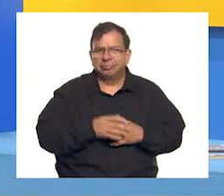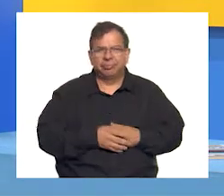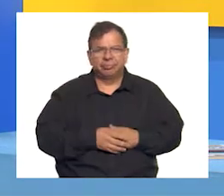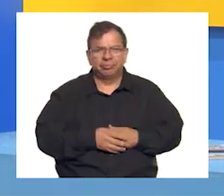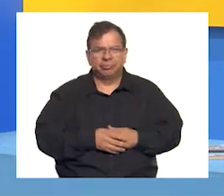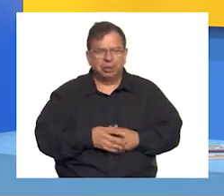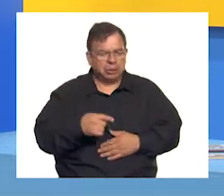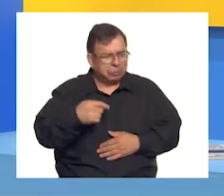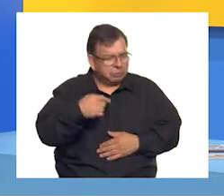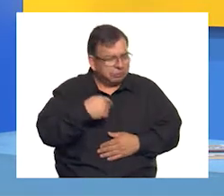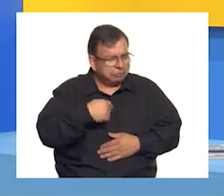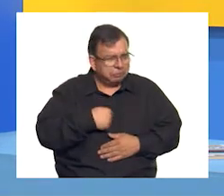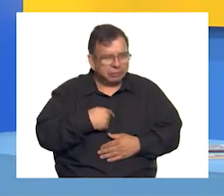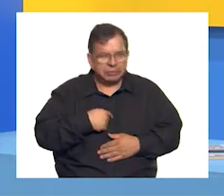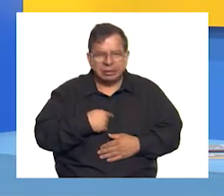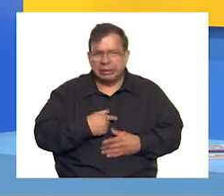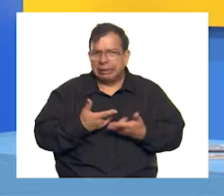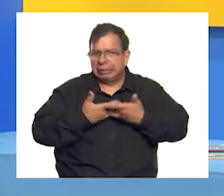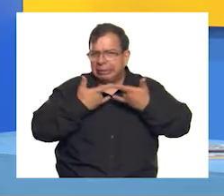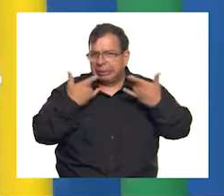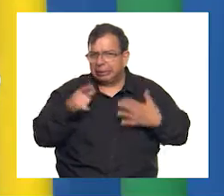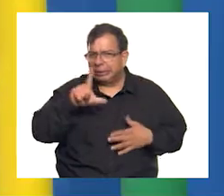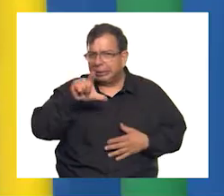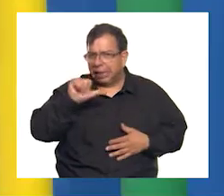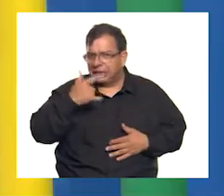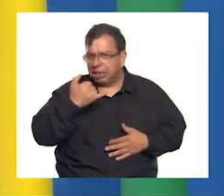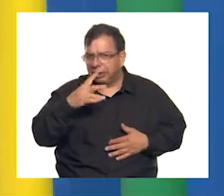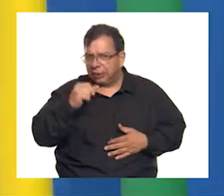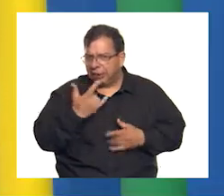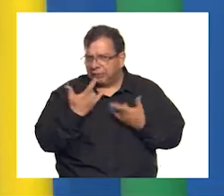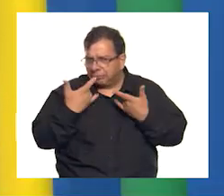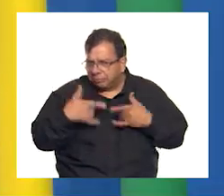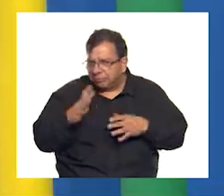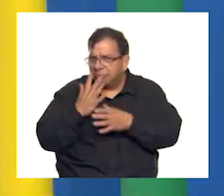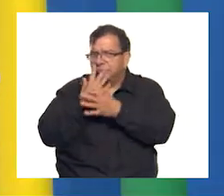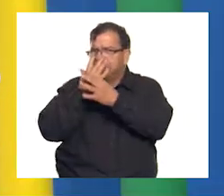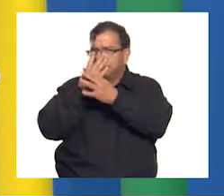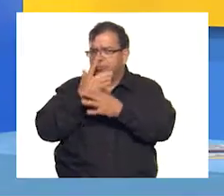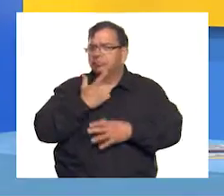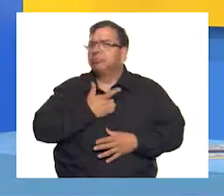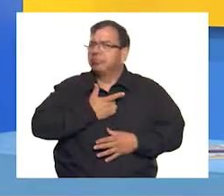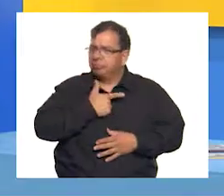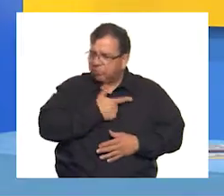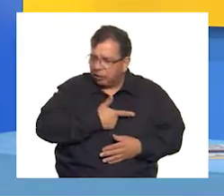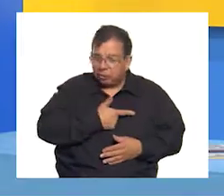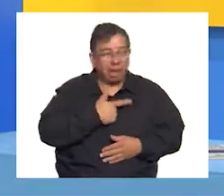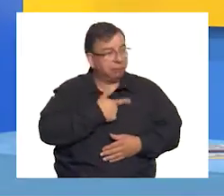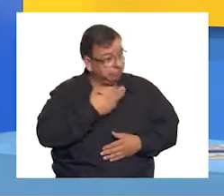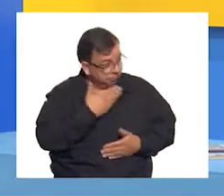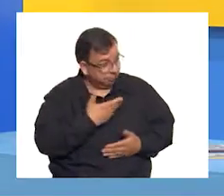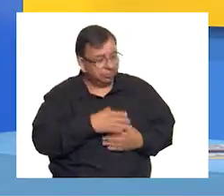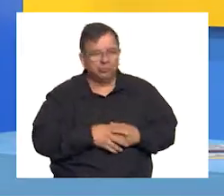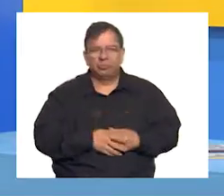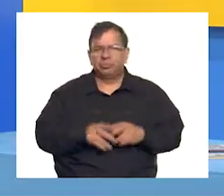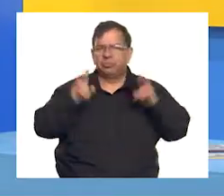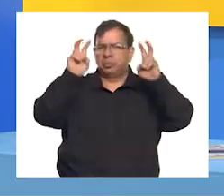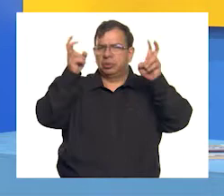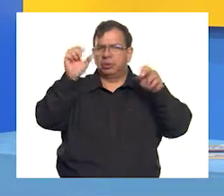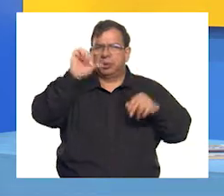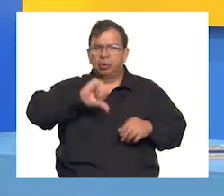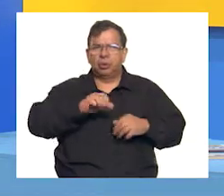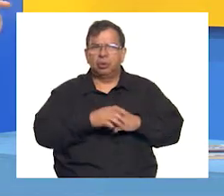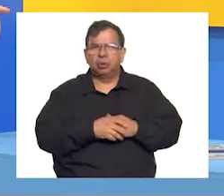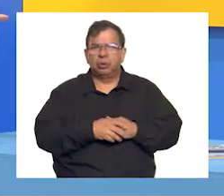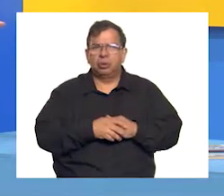gran aficionada de las leyendas. Ay, me da mucho gusto escuchar eso. Entonces, ¿el tema de hoy